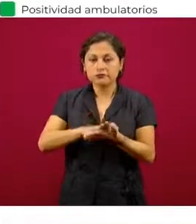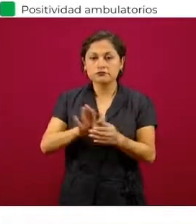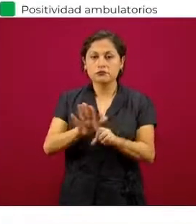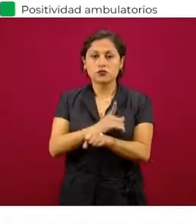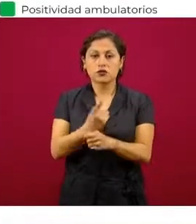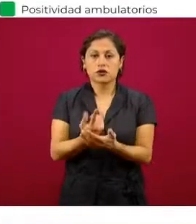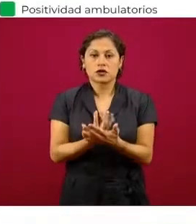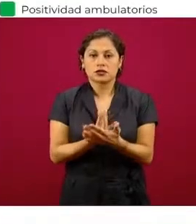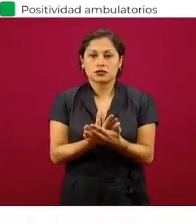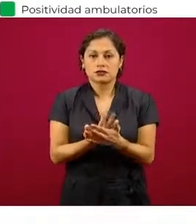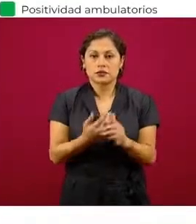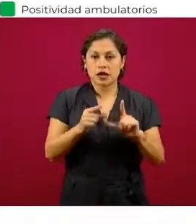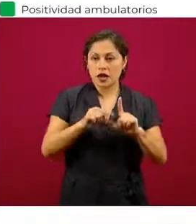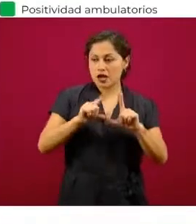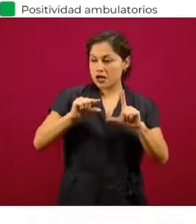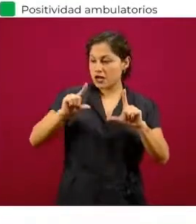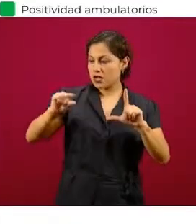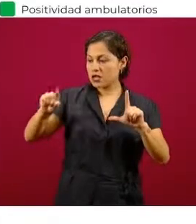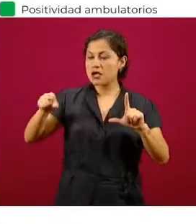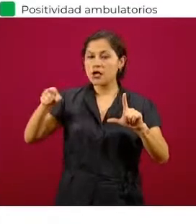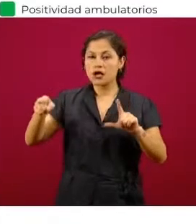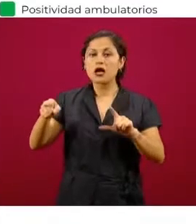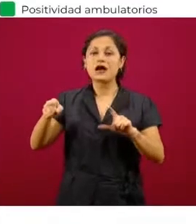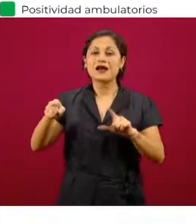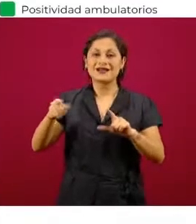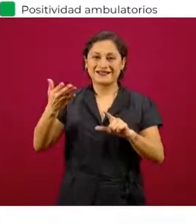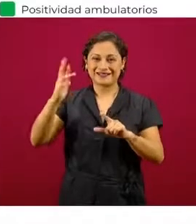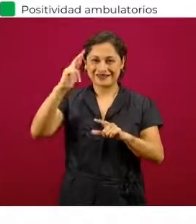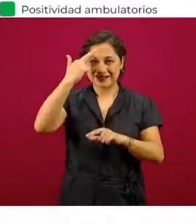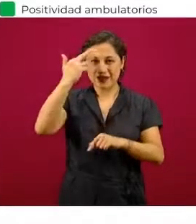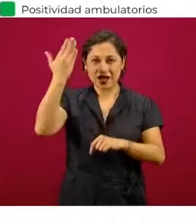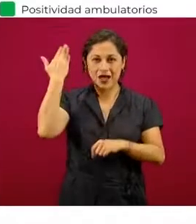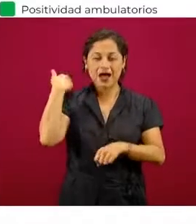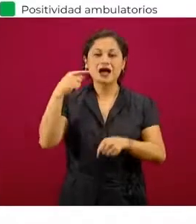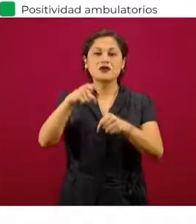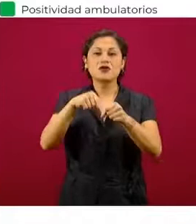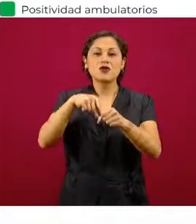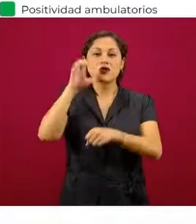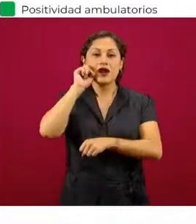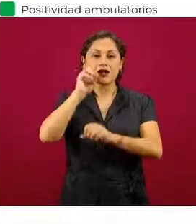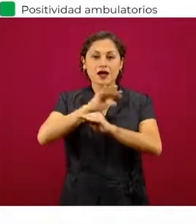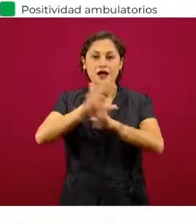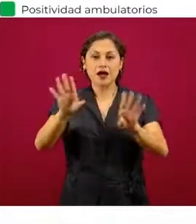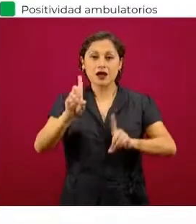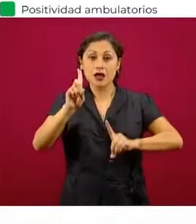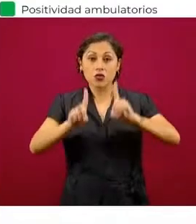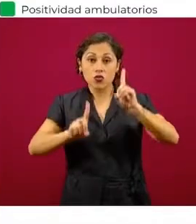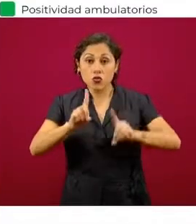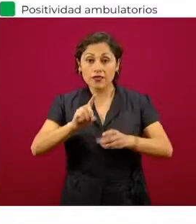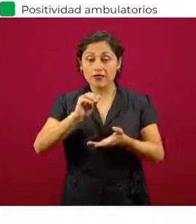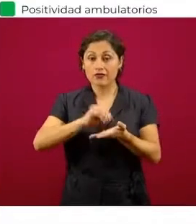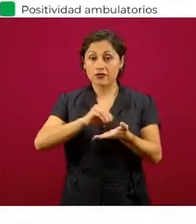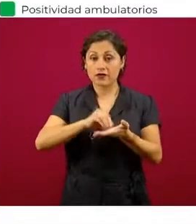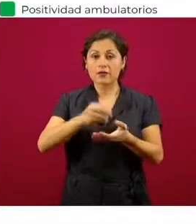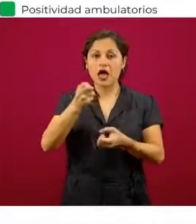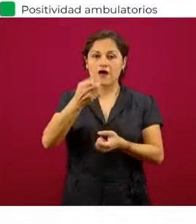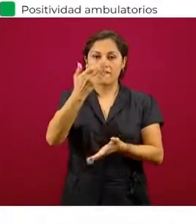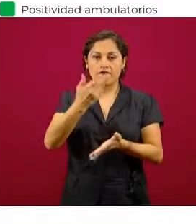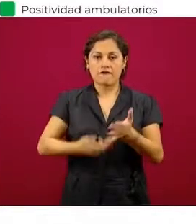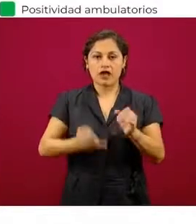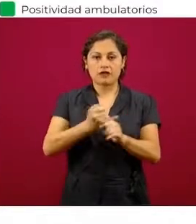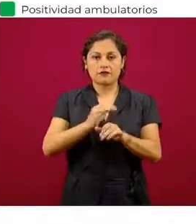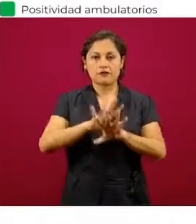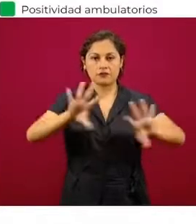resultados de esas barras de color naranja claro que vemos en todas las presentaciones, que son los casos aún sospechosos. Pero cuando vemos